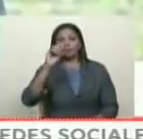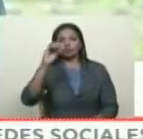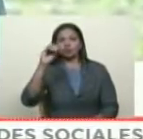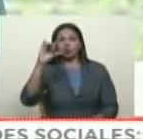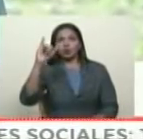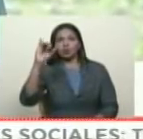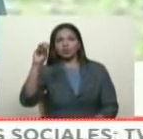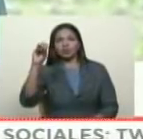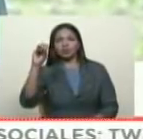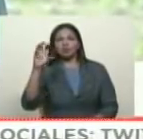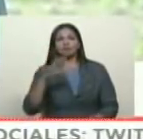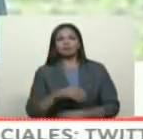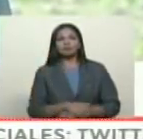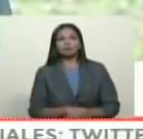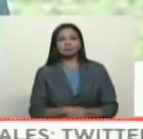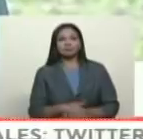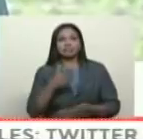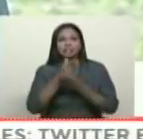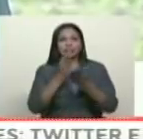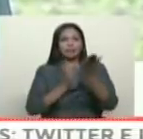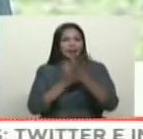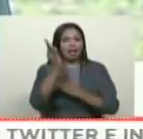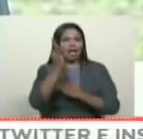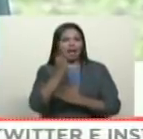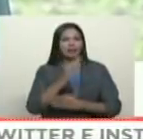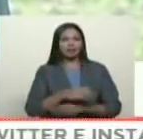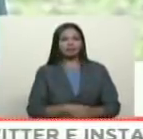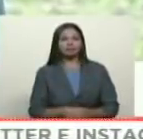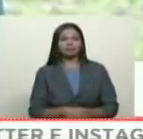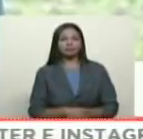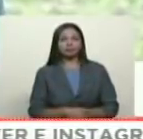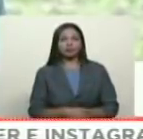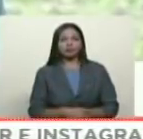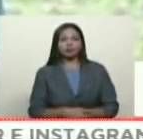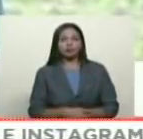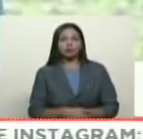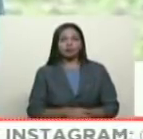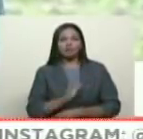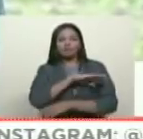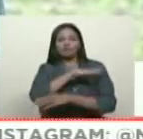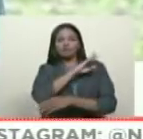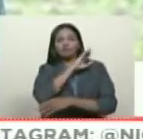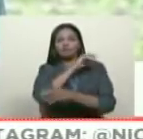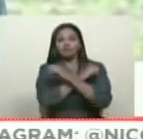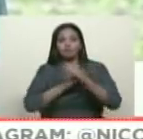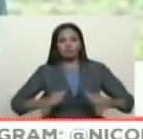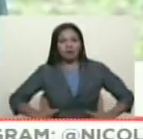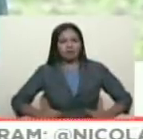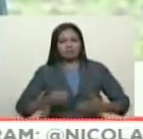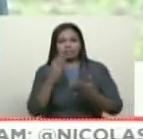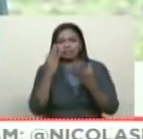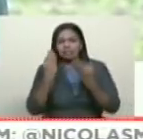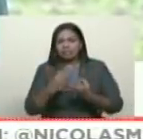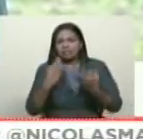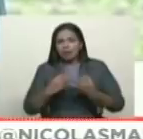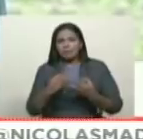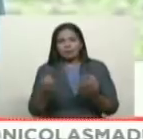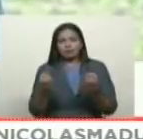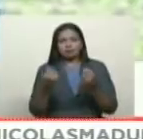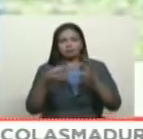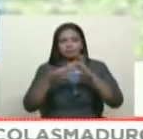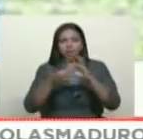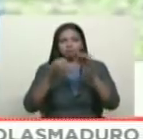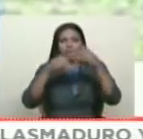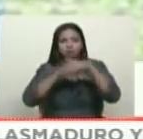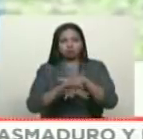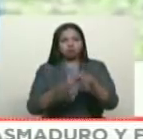integral, siempre leales. Fuerza Armada Nacional Bolivariana, siempre unida, cohesionada,